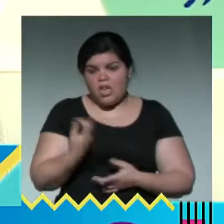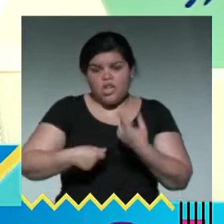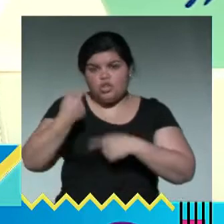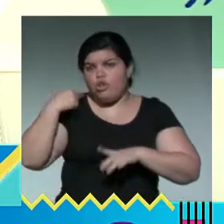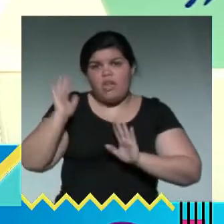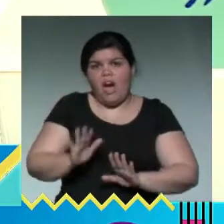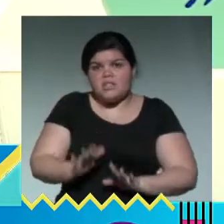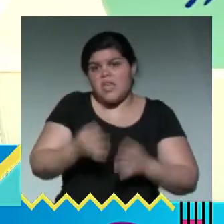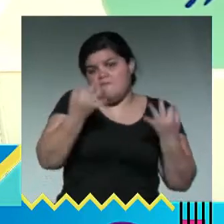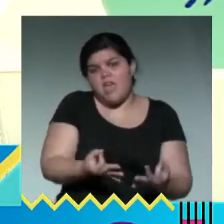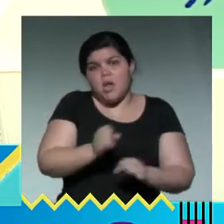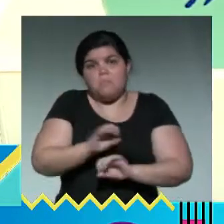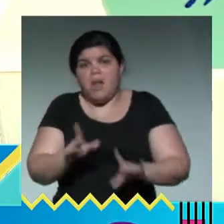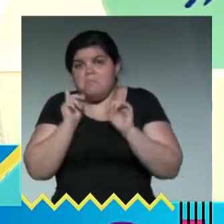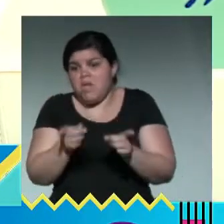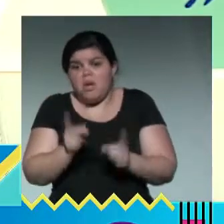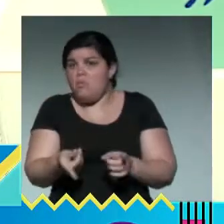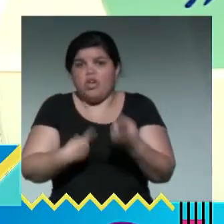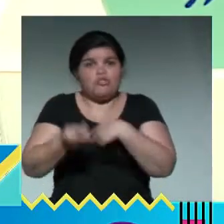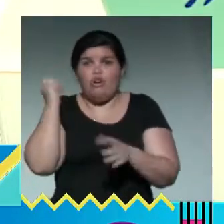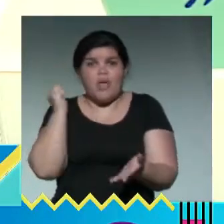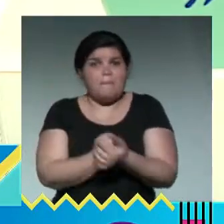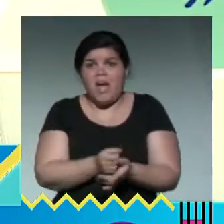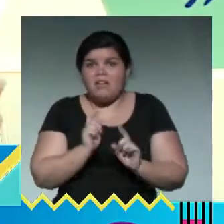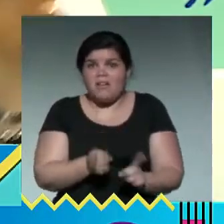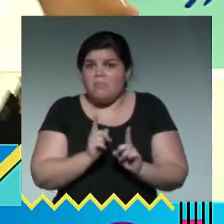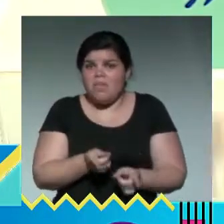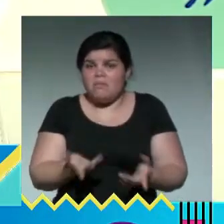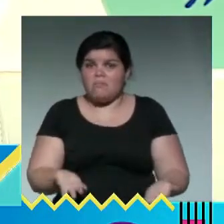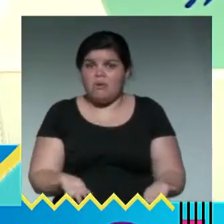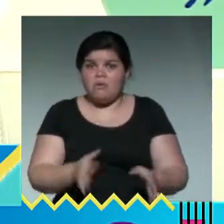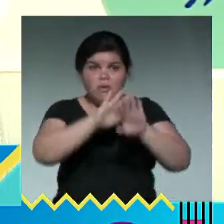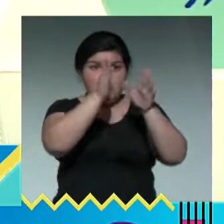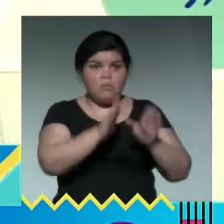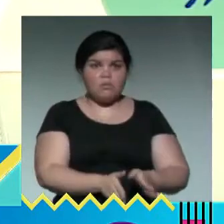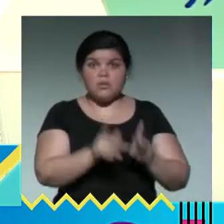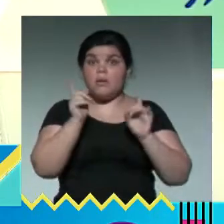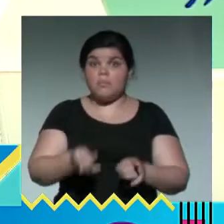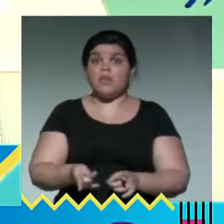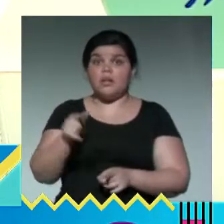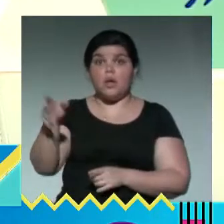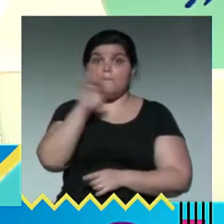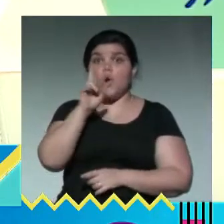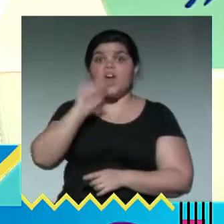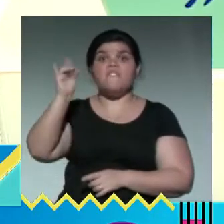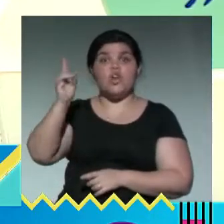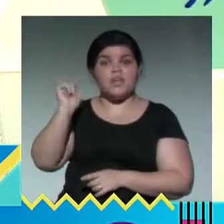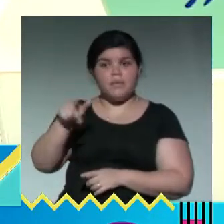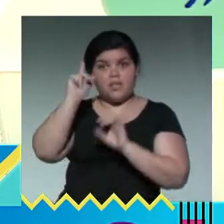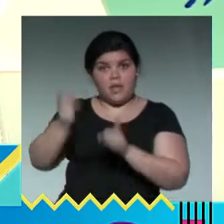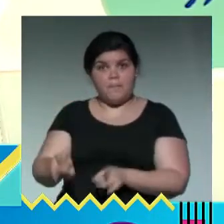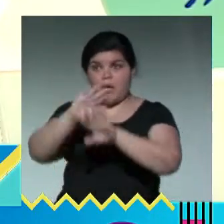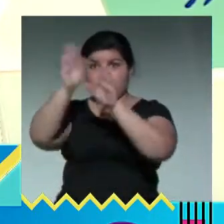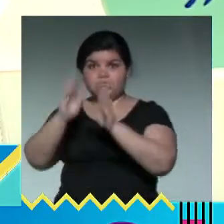cada uno lo valorará o no en lo que corresponde, y por supuesto que Juan Azurduy merece también su lugar, pero como